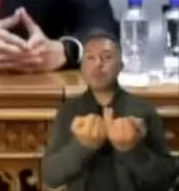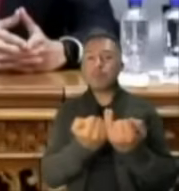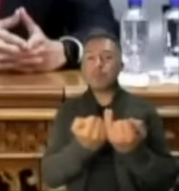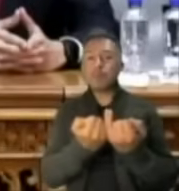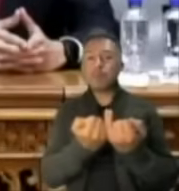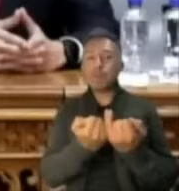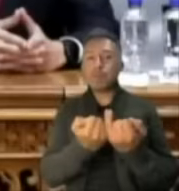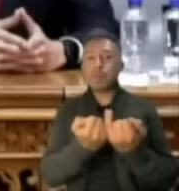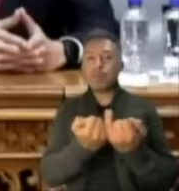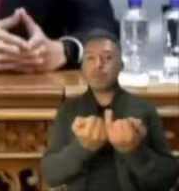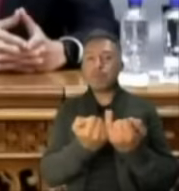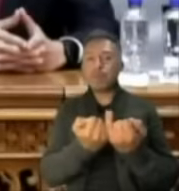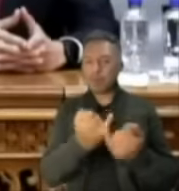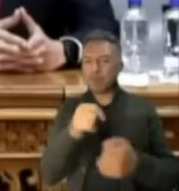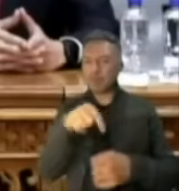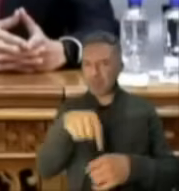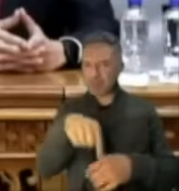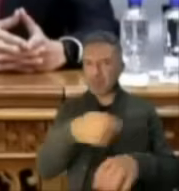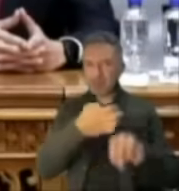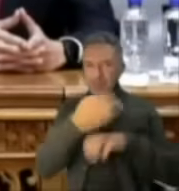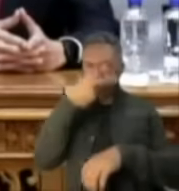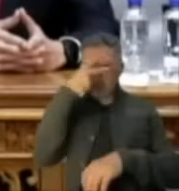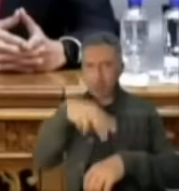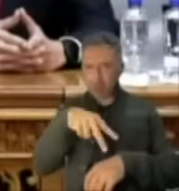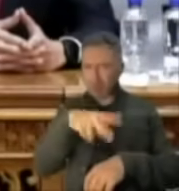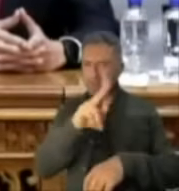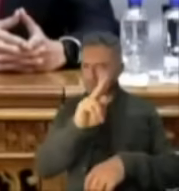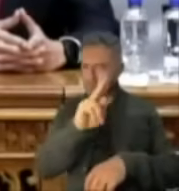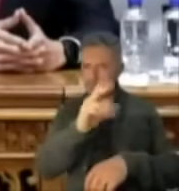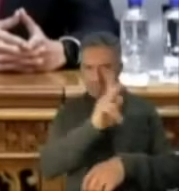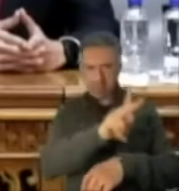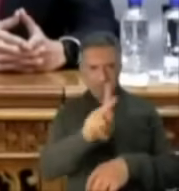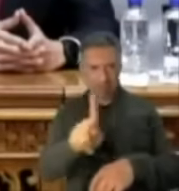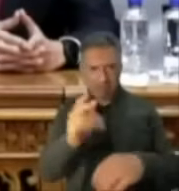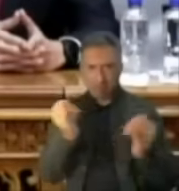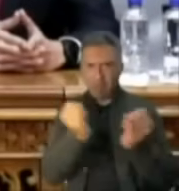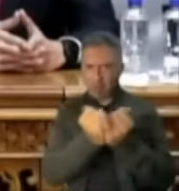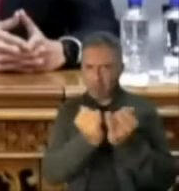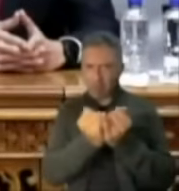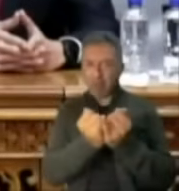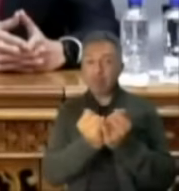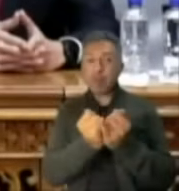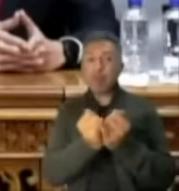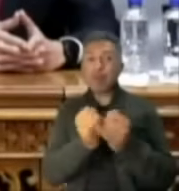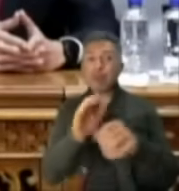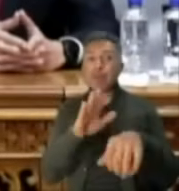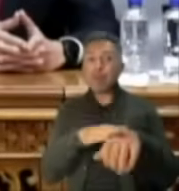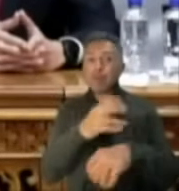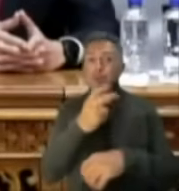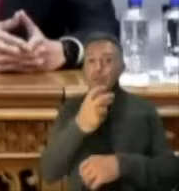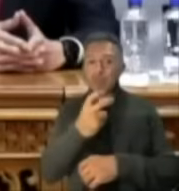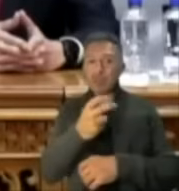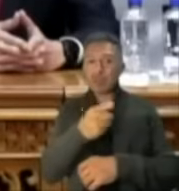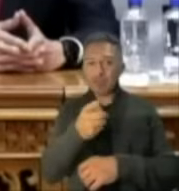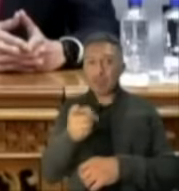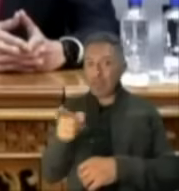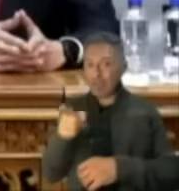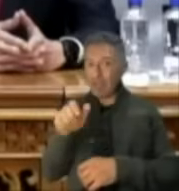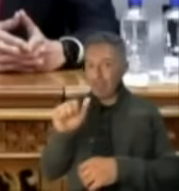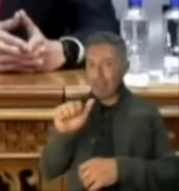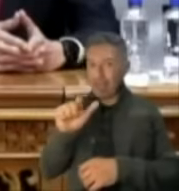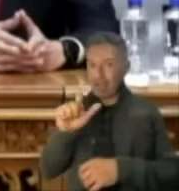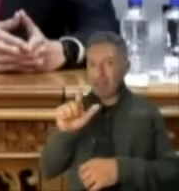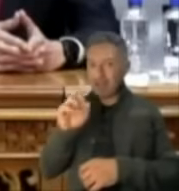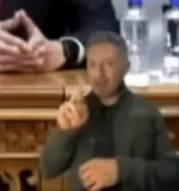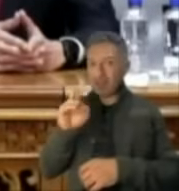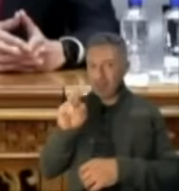sucedió aquí en el Estado de México. Por eso, muchos reclamos, Alfredo.